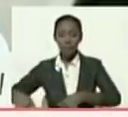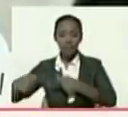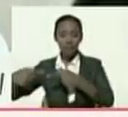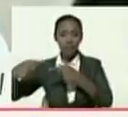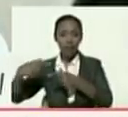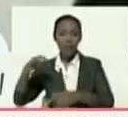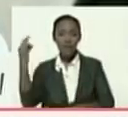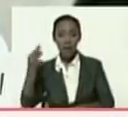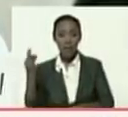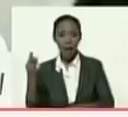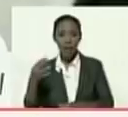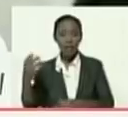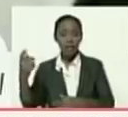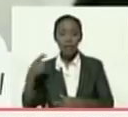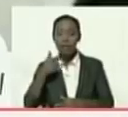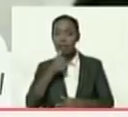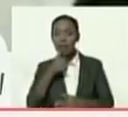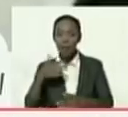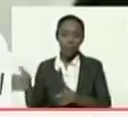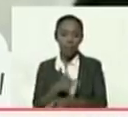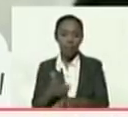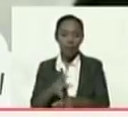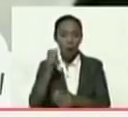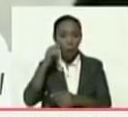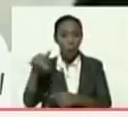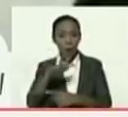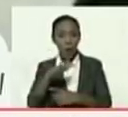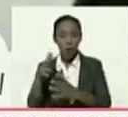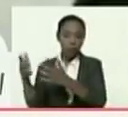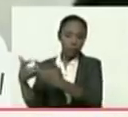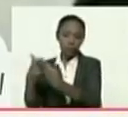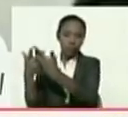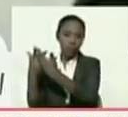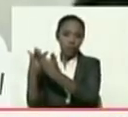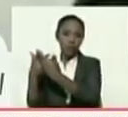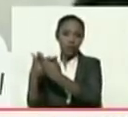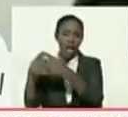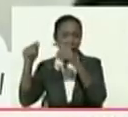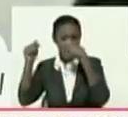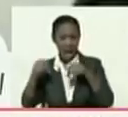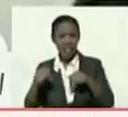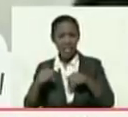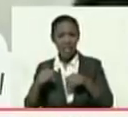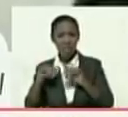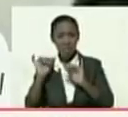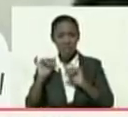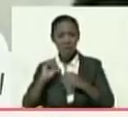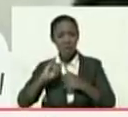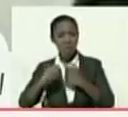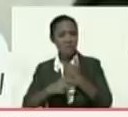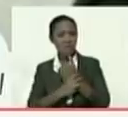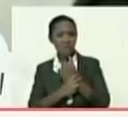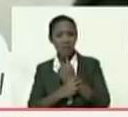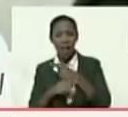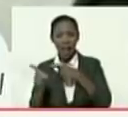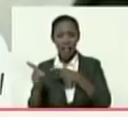verdadero, quien ataca a los pueblos, es Estados Unidos. Aquí tú crees que es Juanito Alimaña. Juanito Alimaña es un